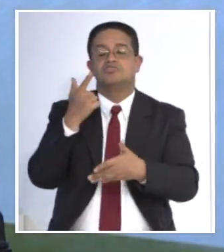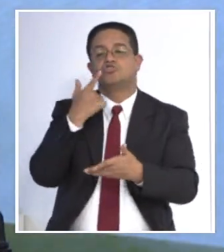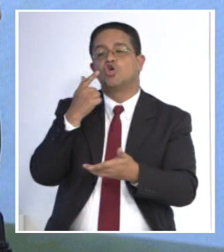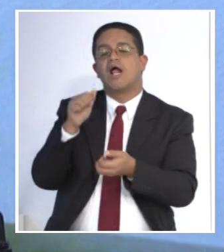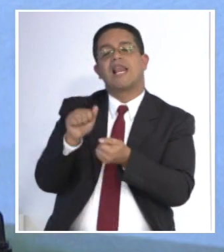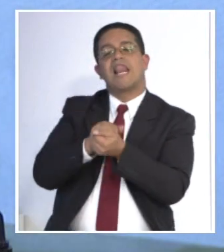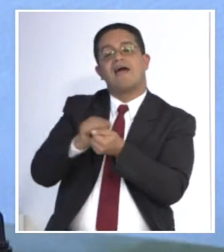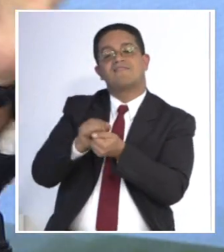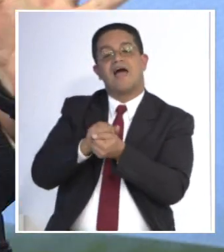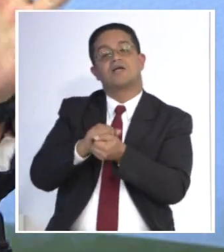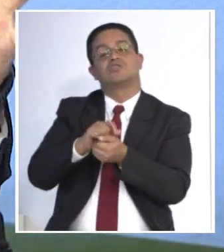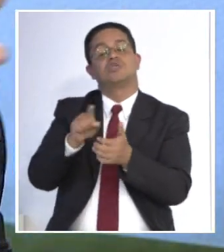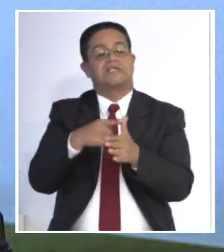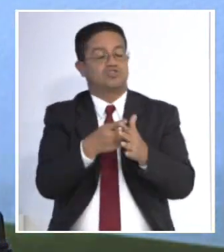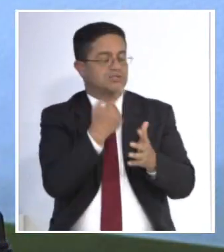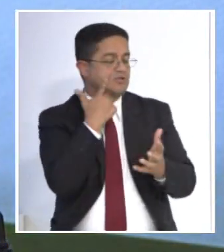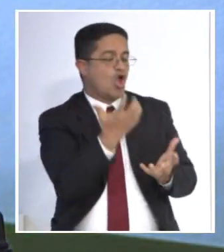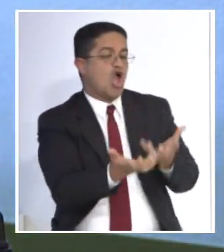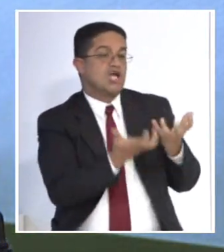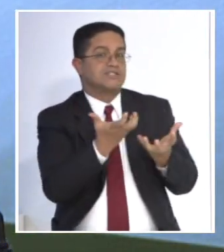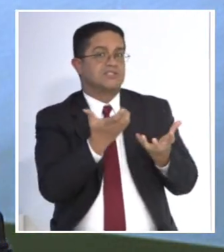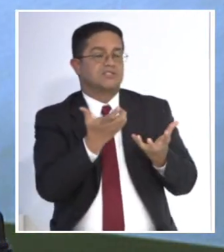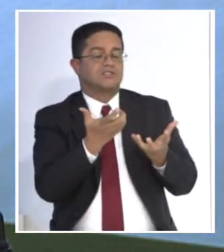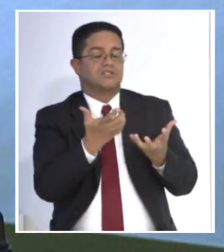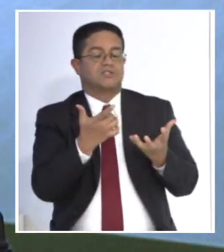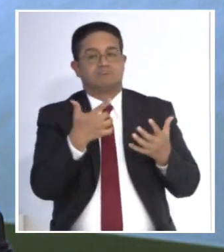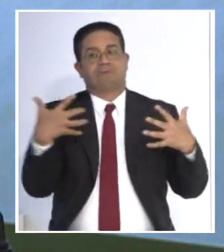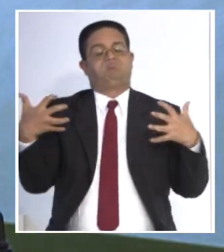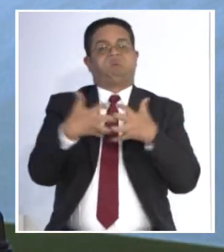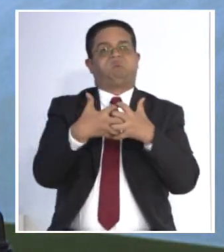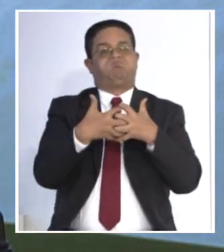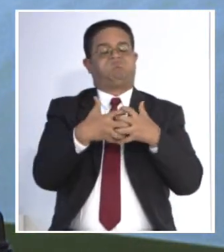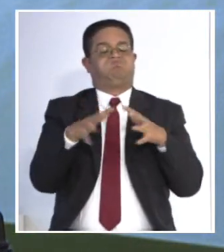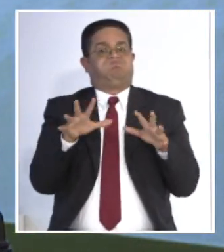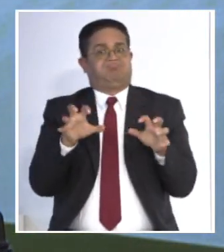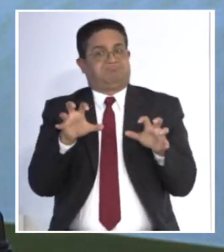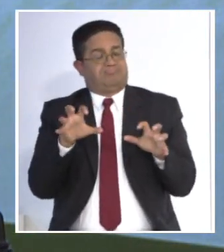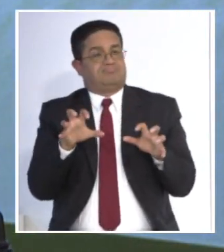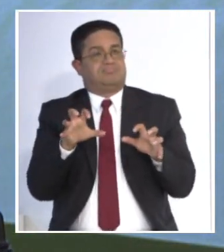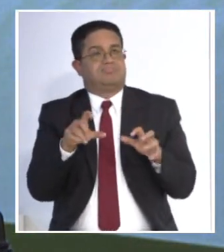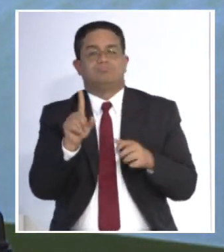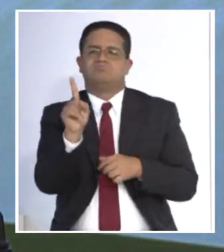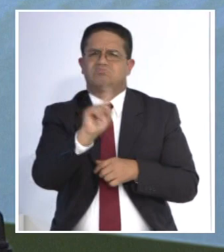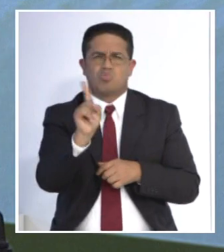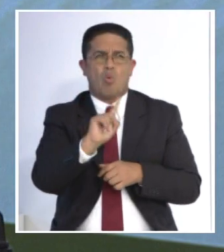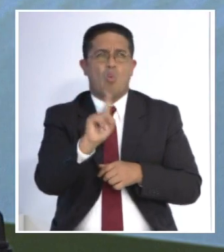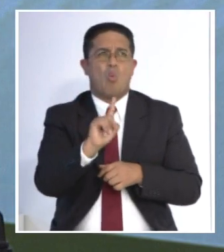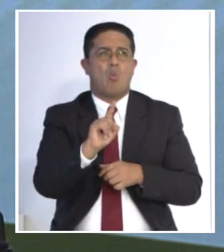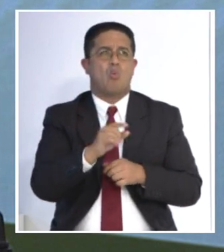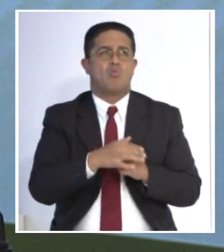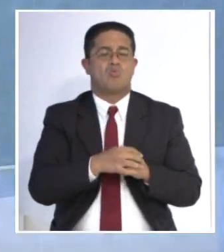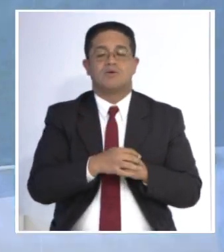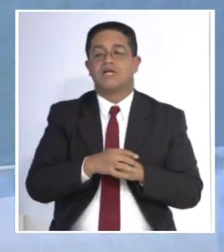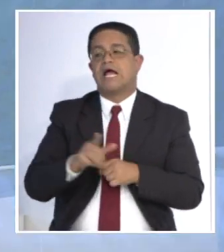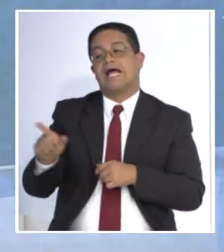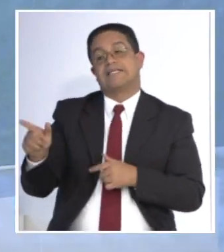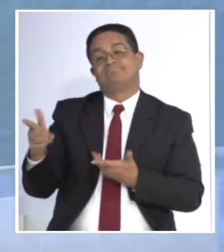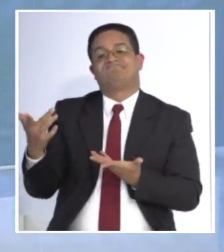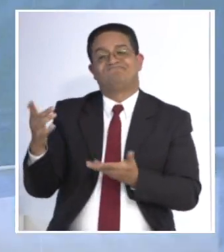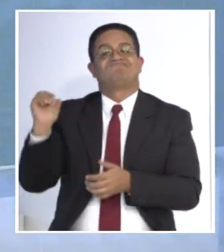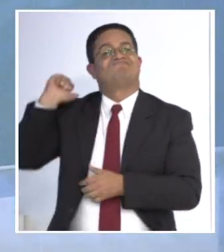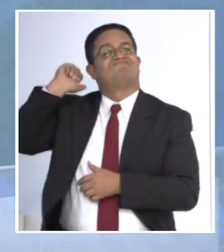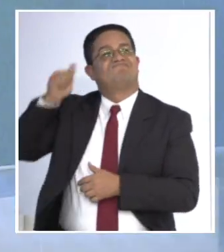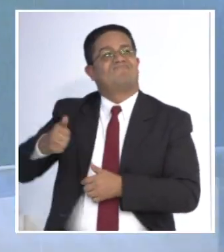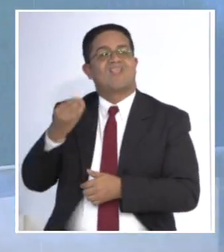abrí la nevera de repente y ese frío con el calor me produjo el pasmo. No, es un síndrome de túnel carpiano. Claro, toda la vida nos ha enseñado que si, por